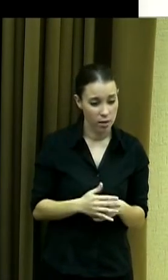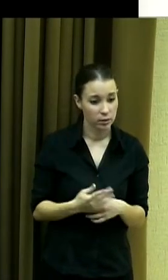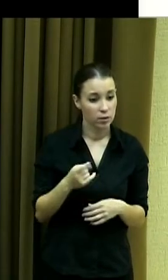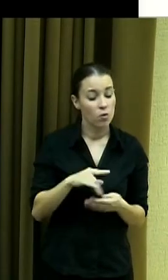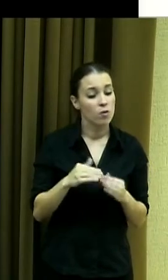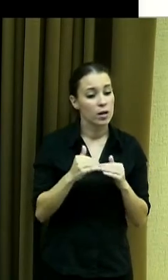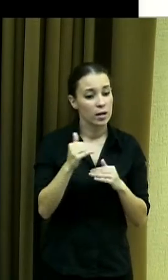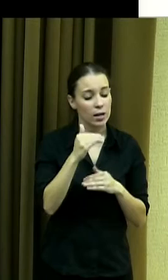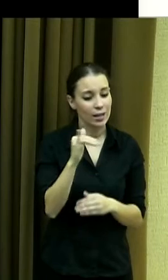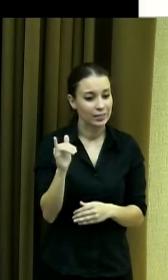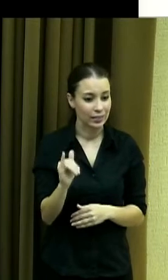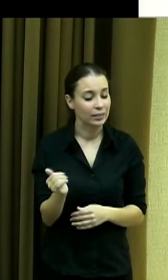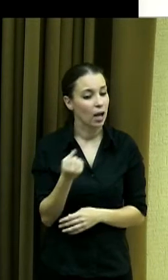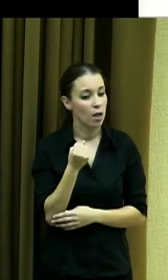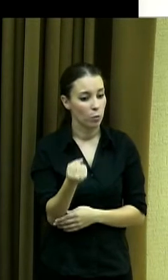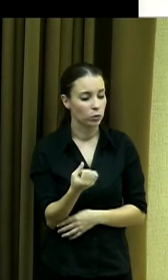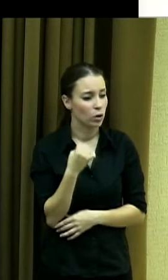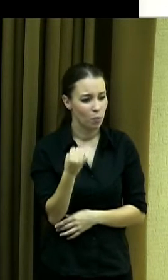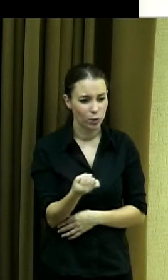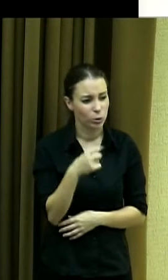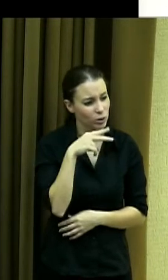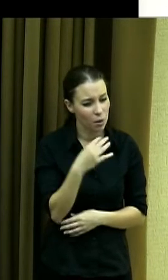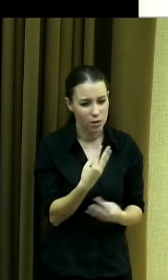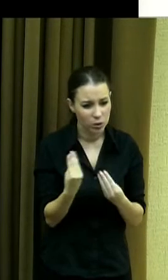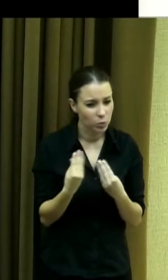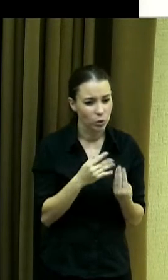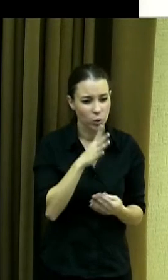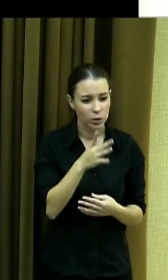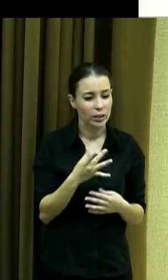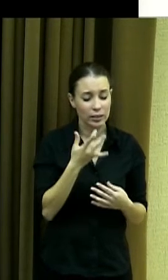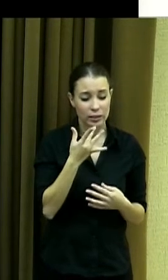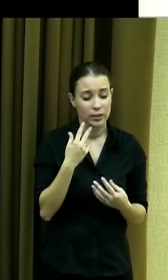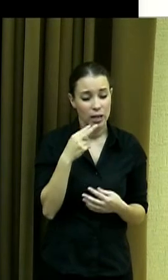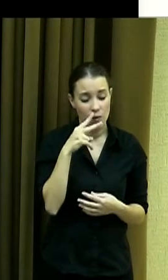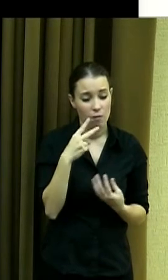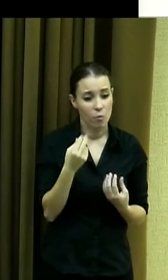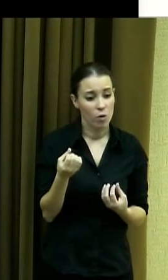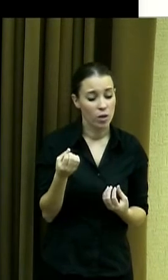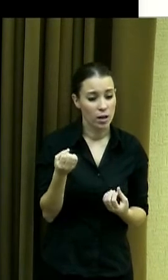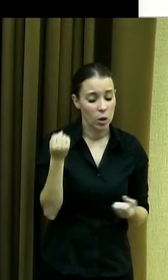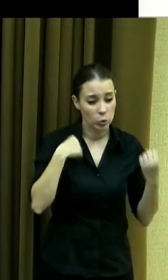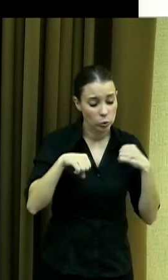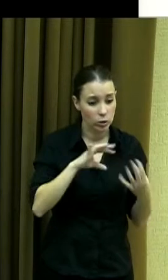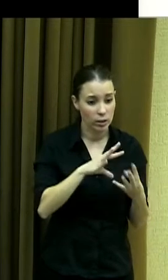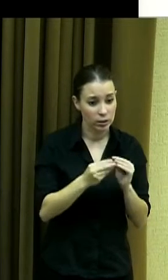intensidad de apoyo, se ha hablado mucho de los apoyos porque siempre que evaluamos conductas adaptativas hay que tener en cuenta que junto